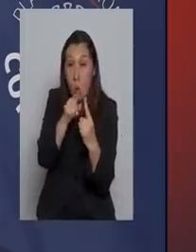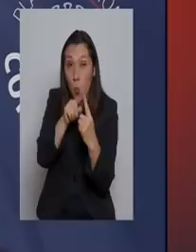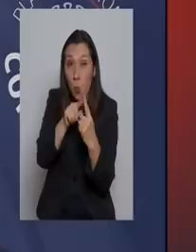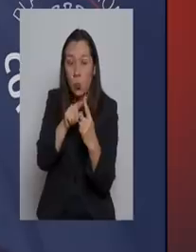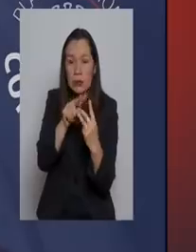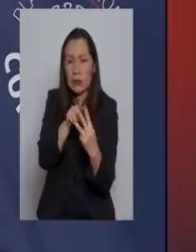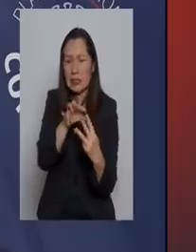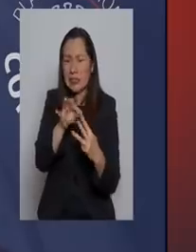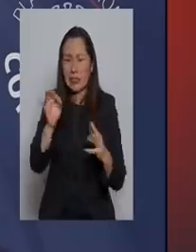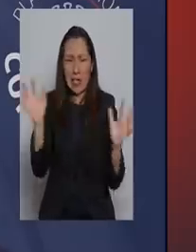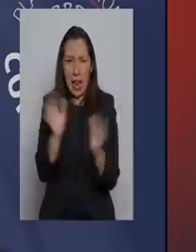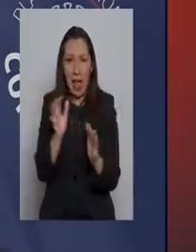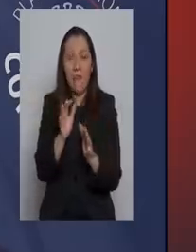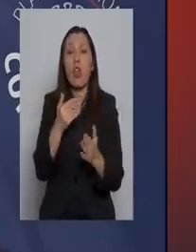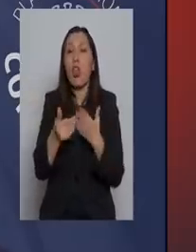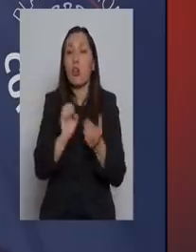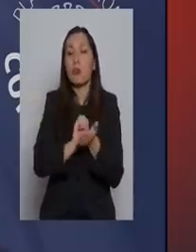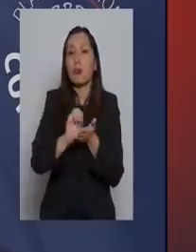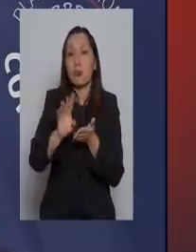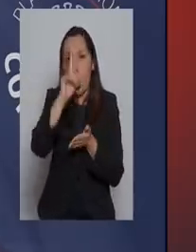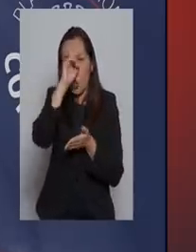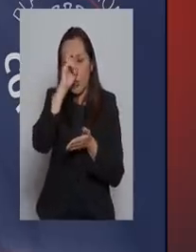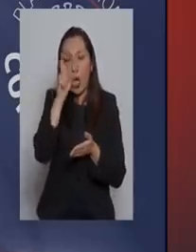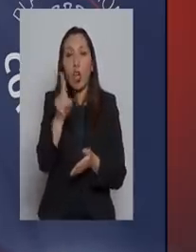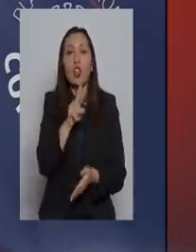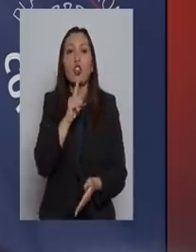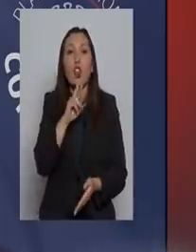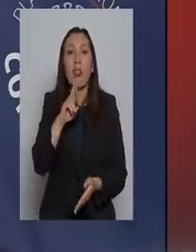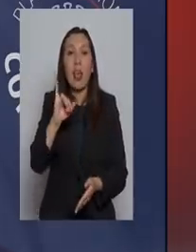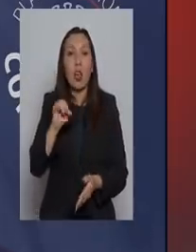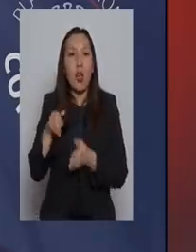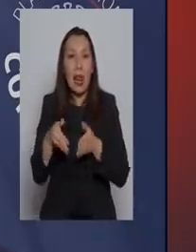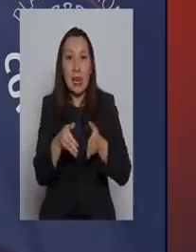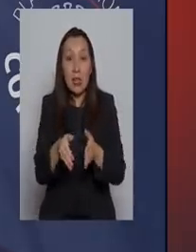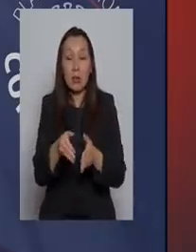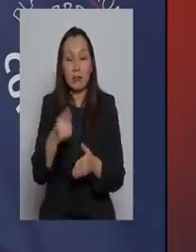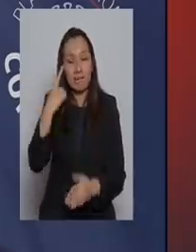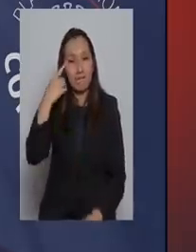grave en el hospital Sotero del Río, y nos asiste el